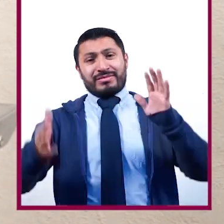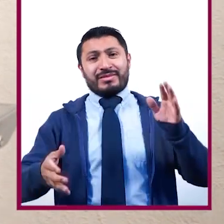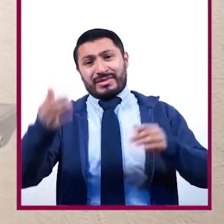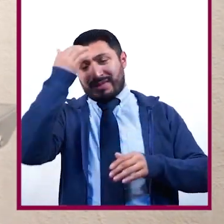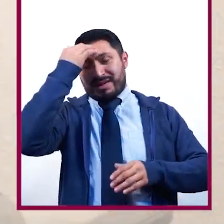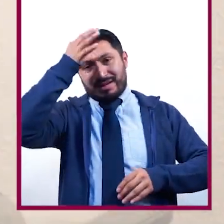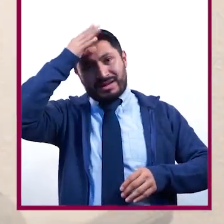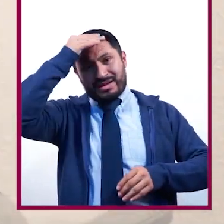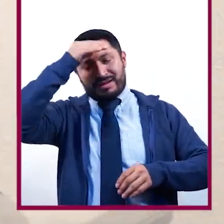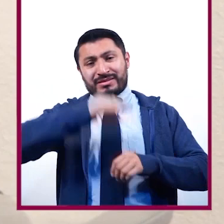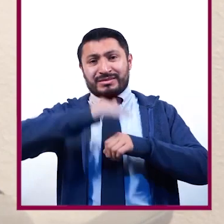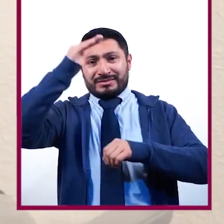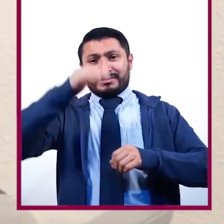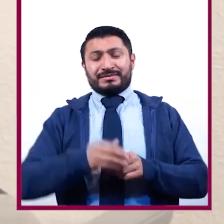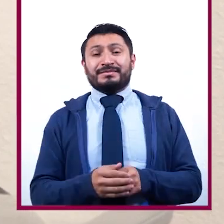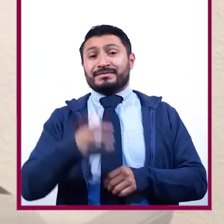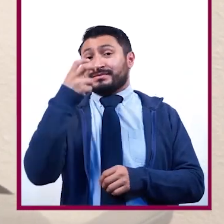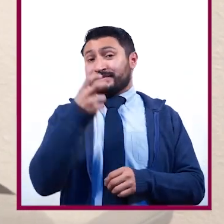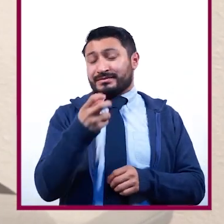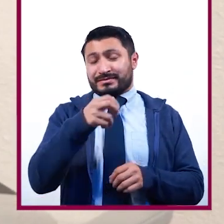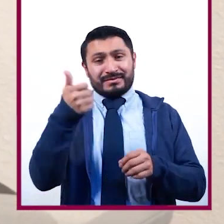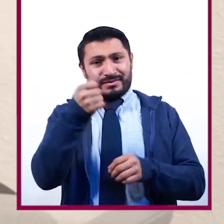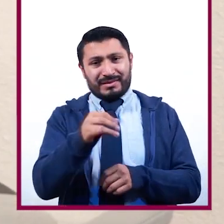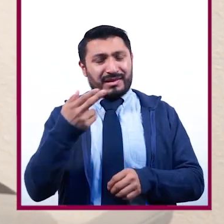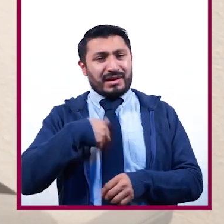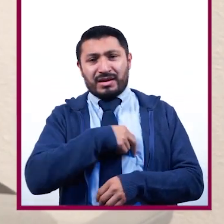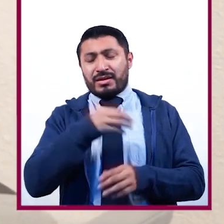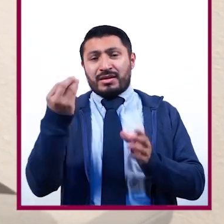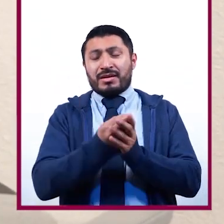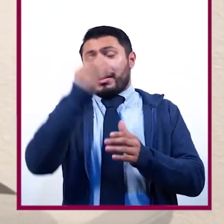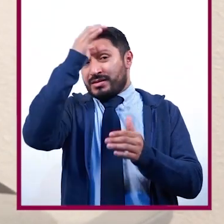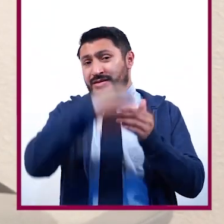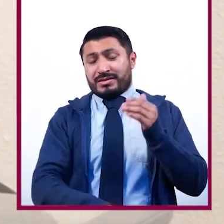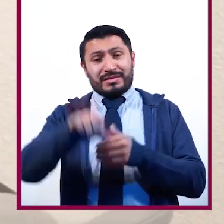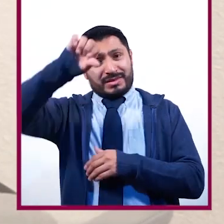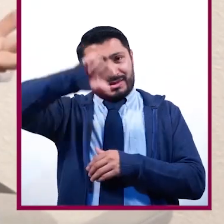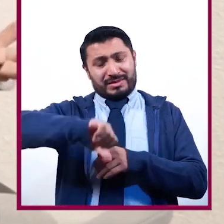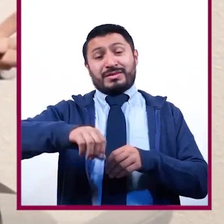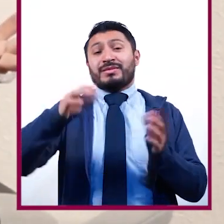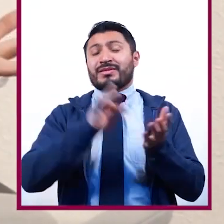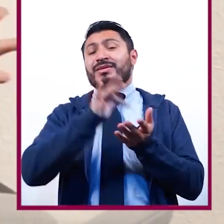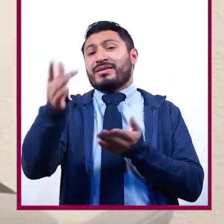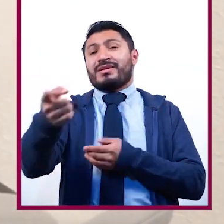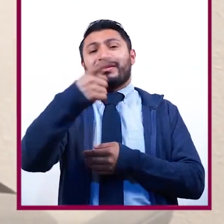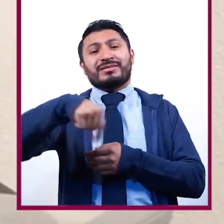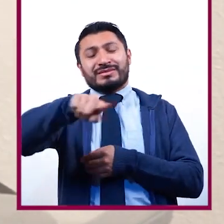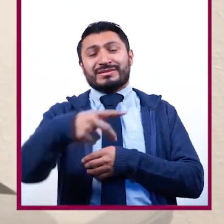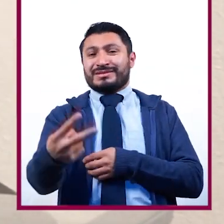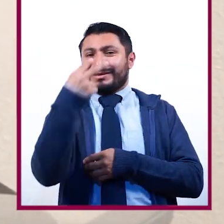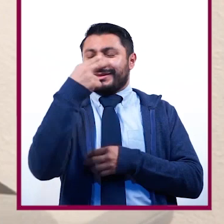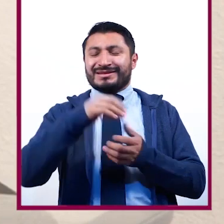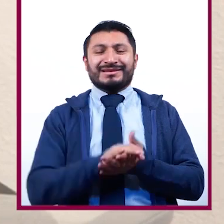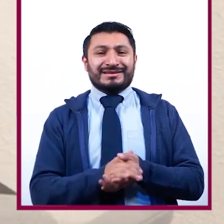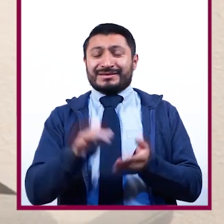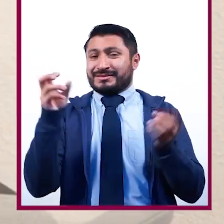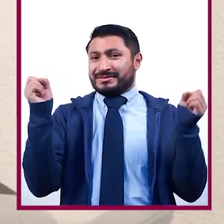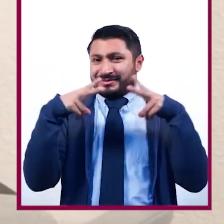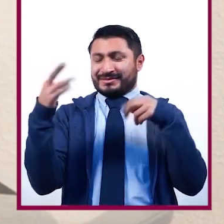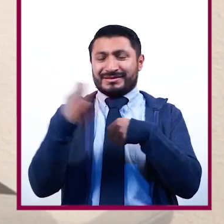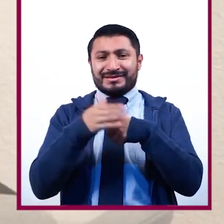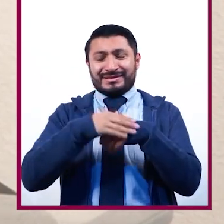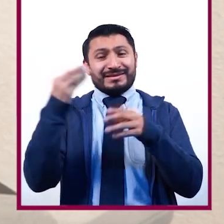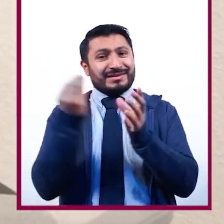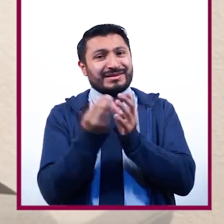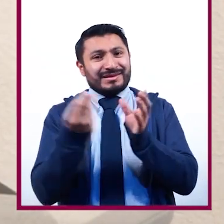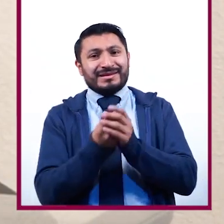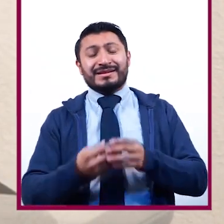de conocimiento. Con esto, llegamos al final del programa de hoy. Les agradezco que me hayan acompañado. Nos vemos en el siguiente